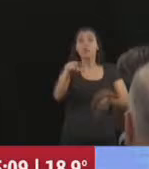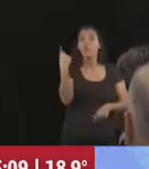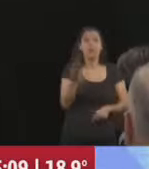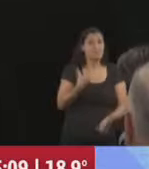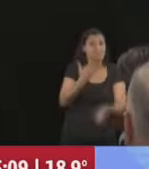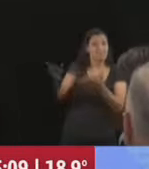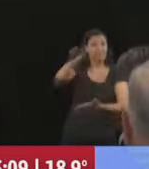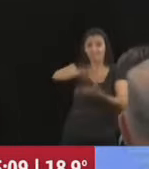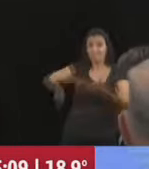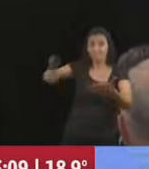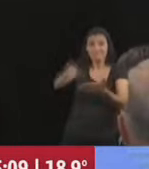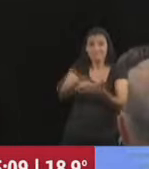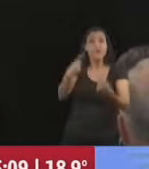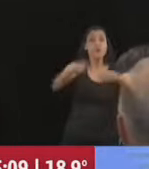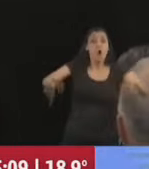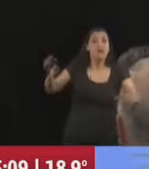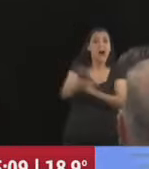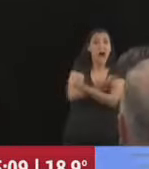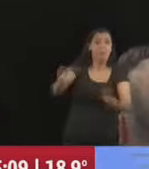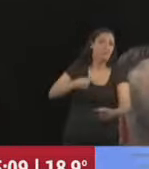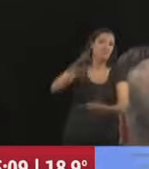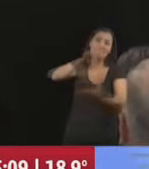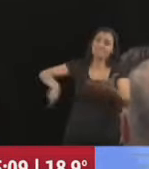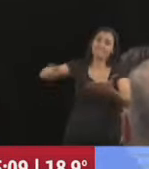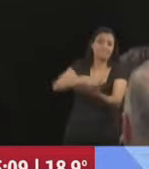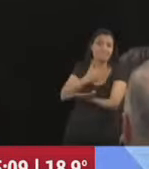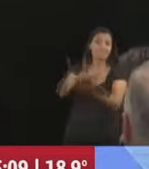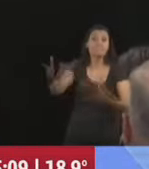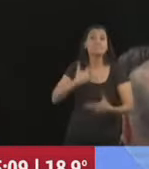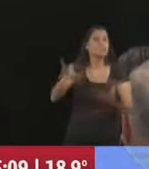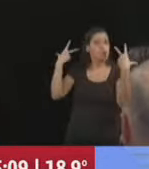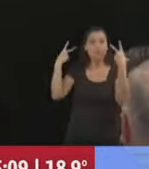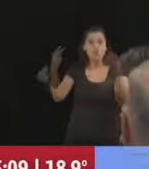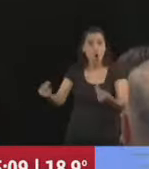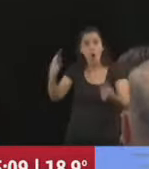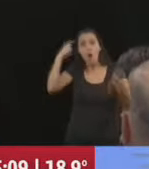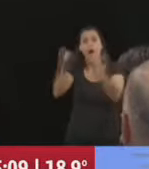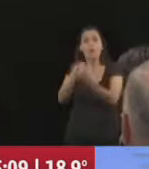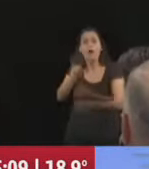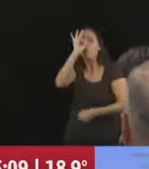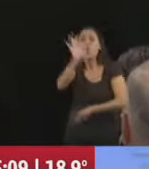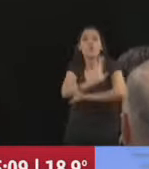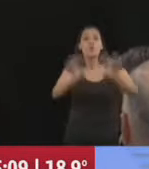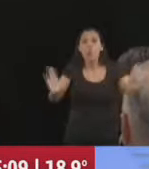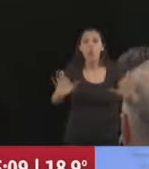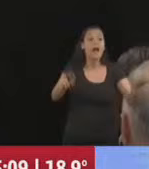Muchas. Más del 20% de la caída de la recaudación.